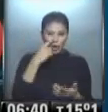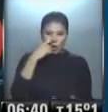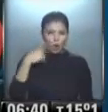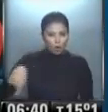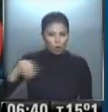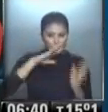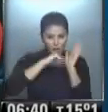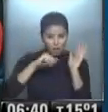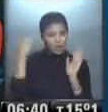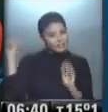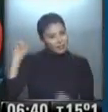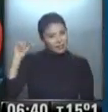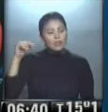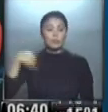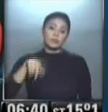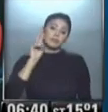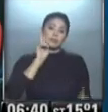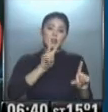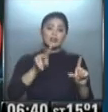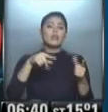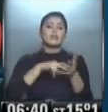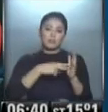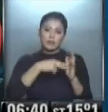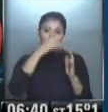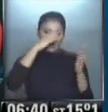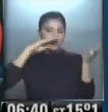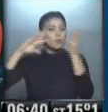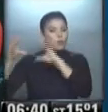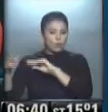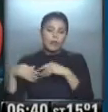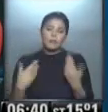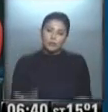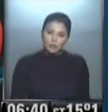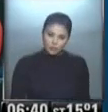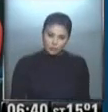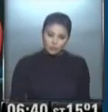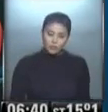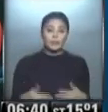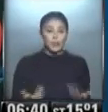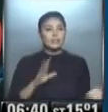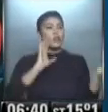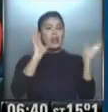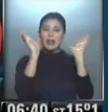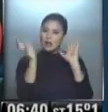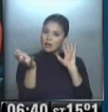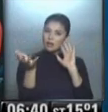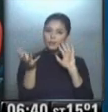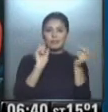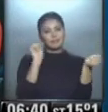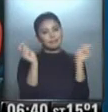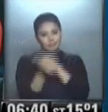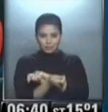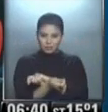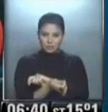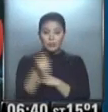blanquita, recién en la imagen satelital, indicando que hay mucha nubosidad. Por lo tanto, el tiempo está